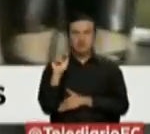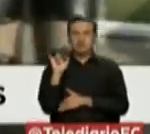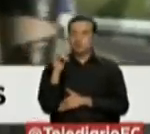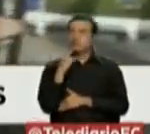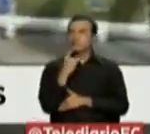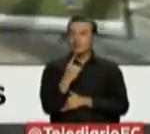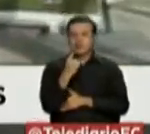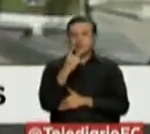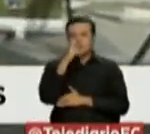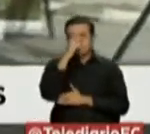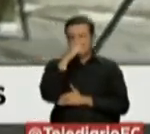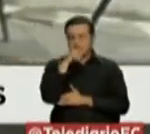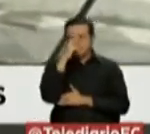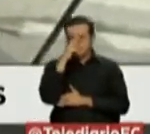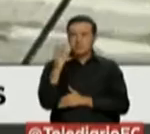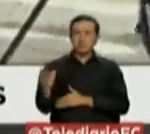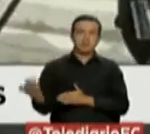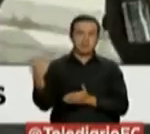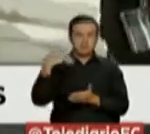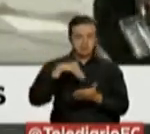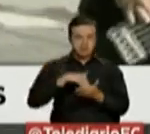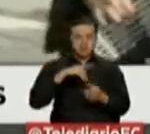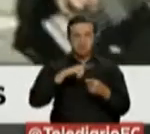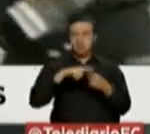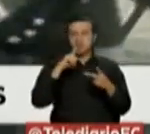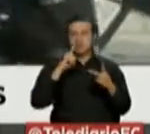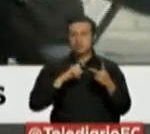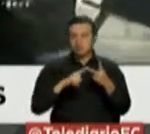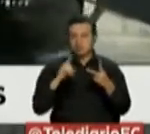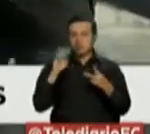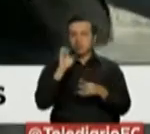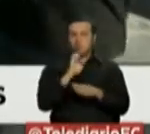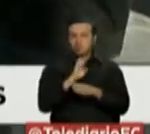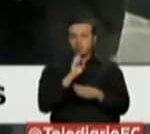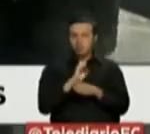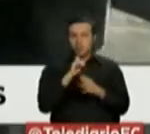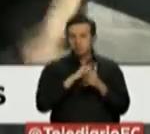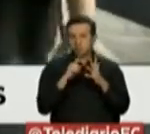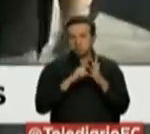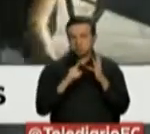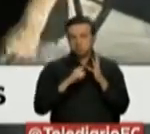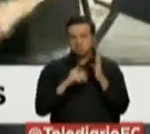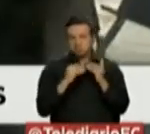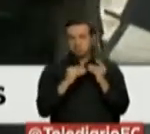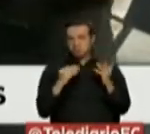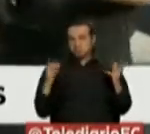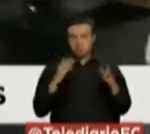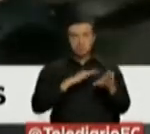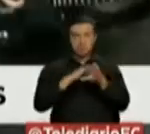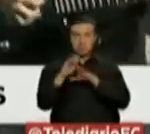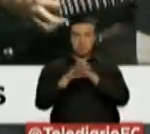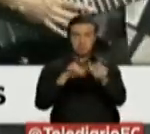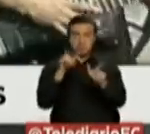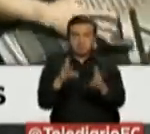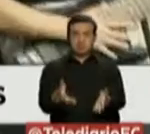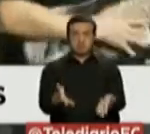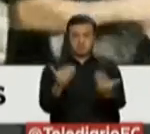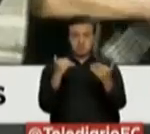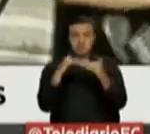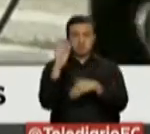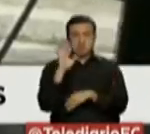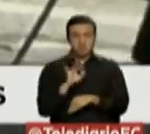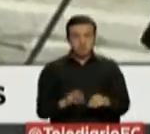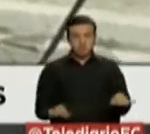pues vamos a tener bandas de México, tendremos bandas ecuatorianas, así que pues la invitación está hecha. Y algo